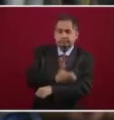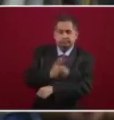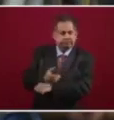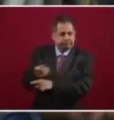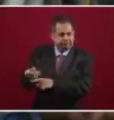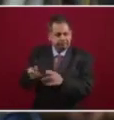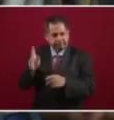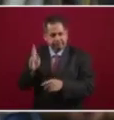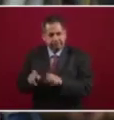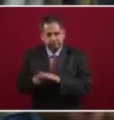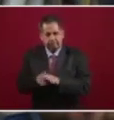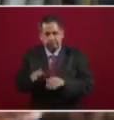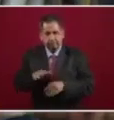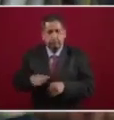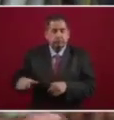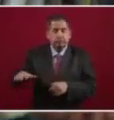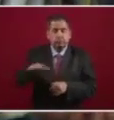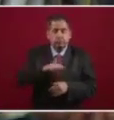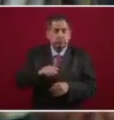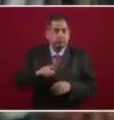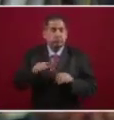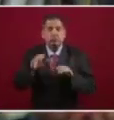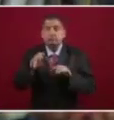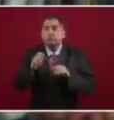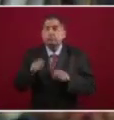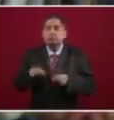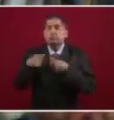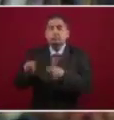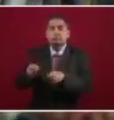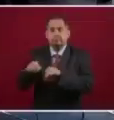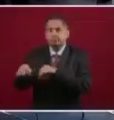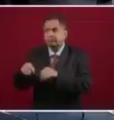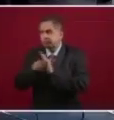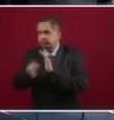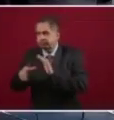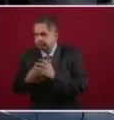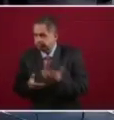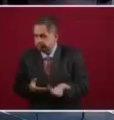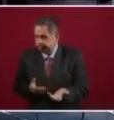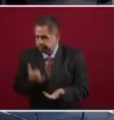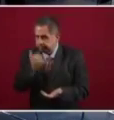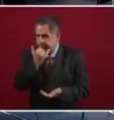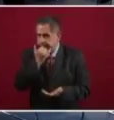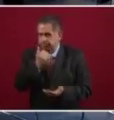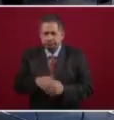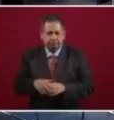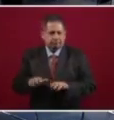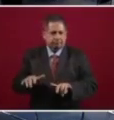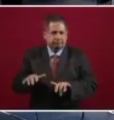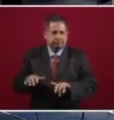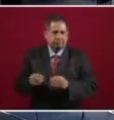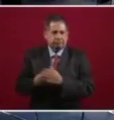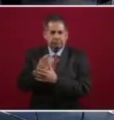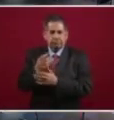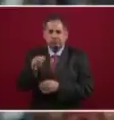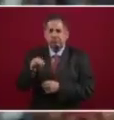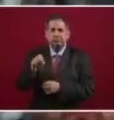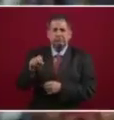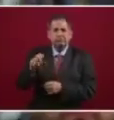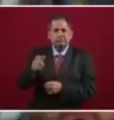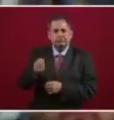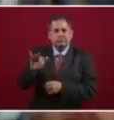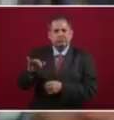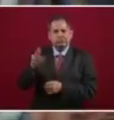compañero. Hay una edad en la que ya no te dan trabajo en los medios. Y bueno, en medios digitales, en ACM, Canal